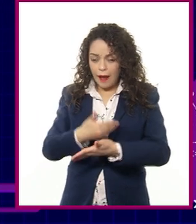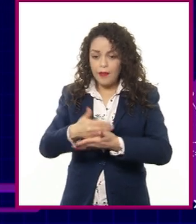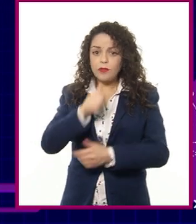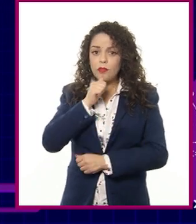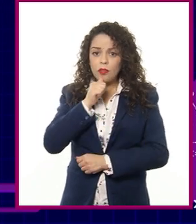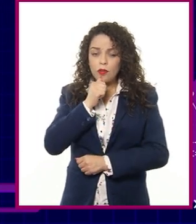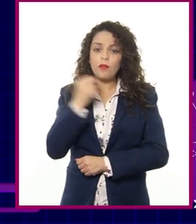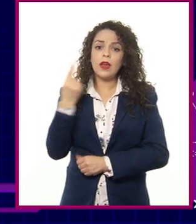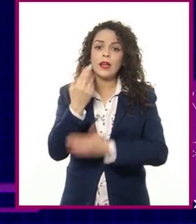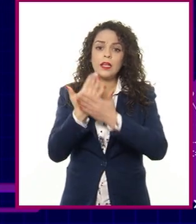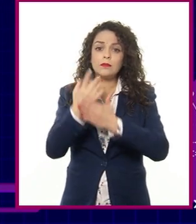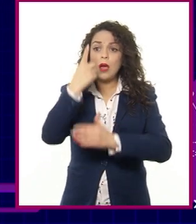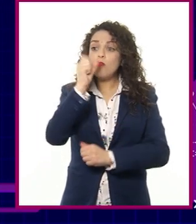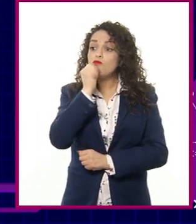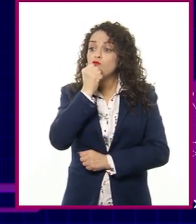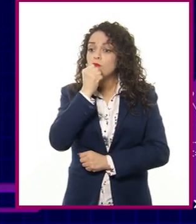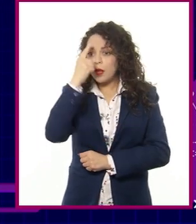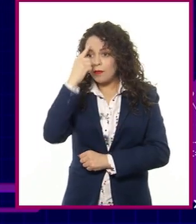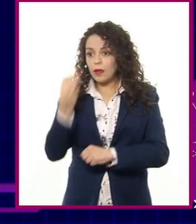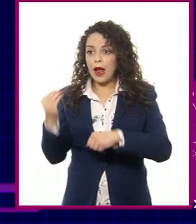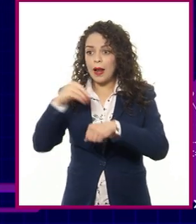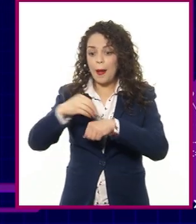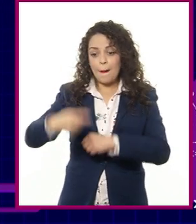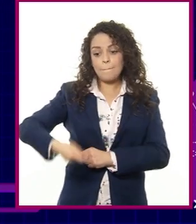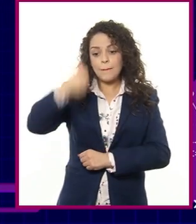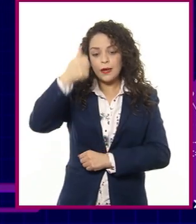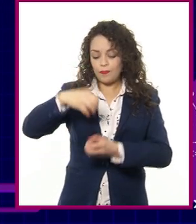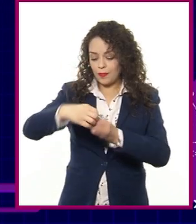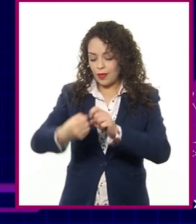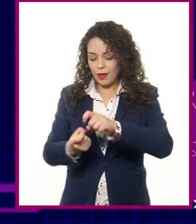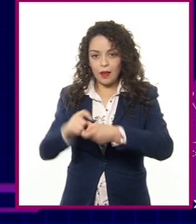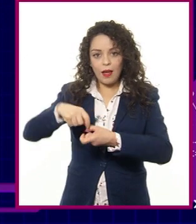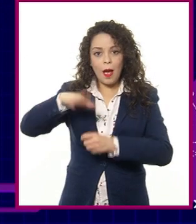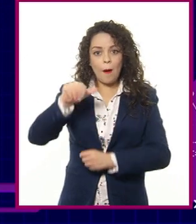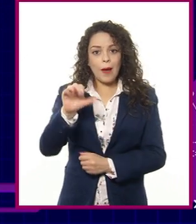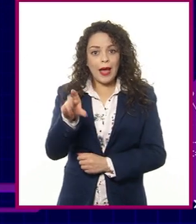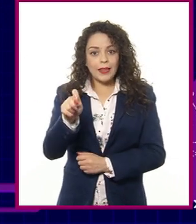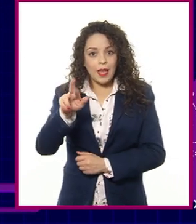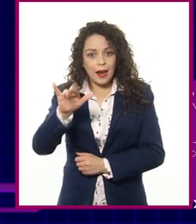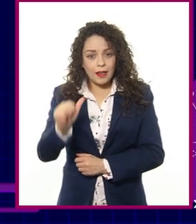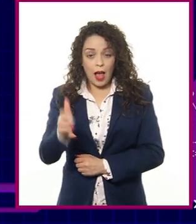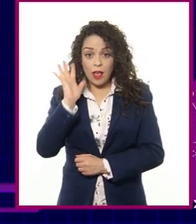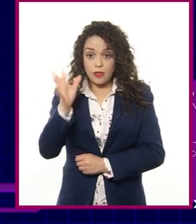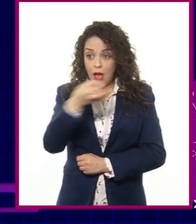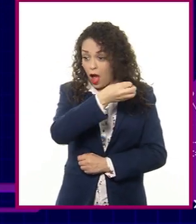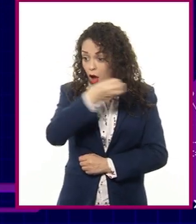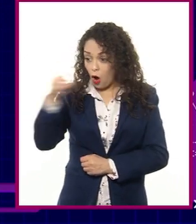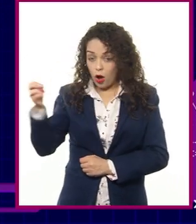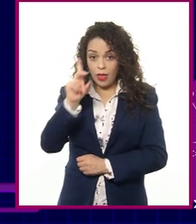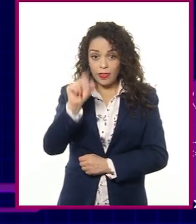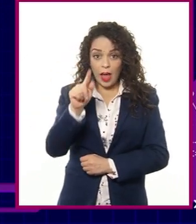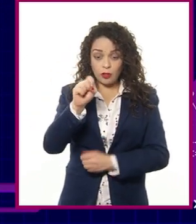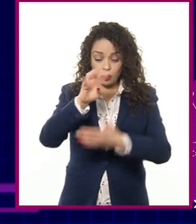tardamos 1 segundo en plantar la primera bacteria. Ahora que se ordenaron los datos, se observa cómo se comportan